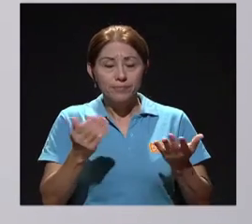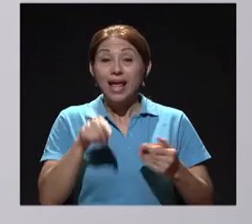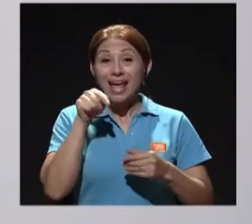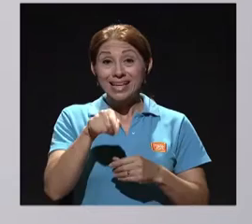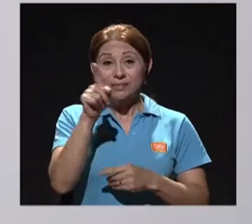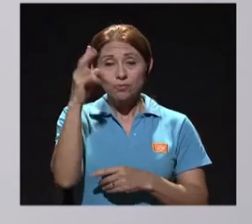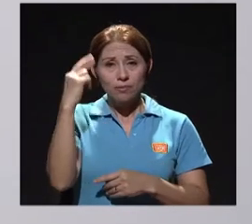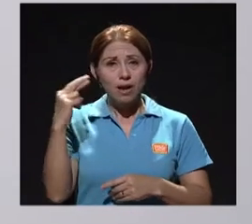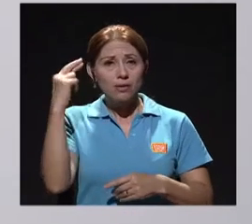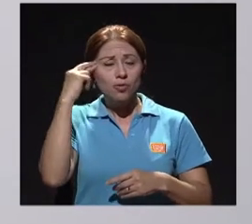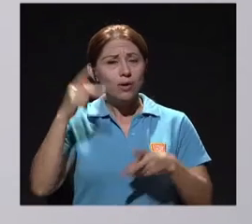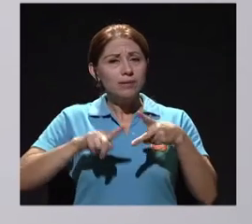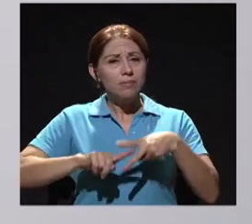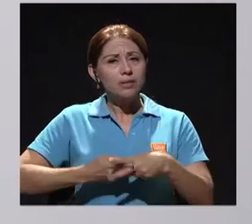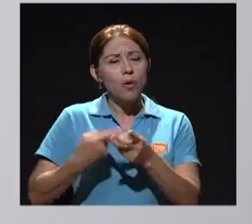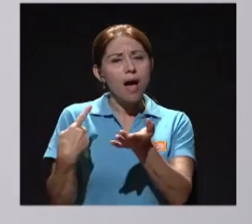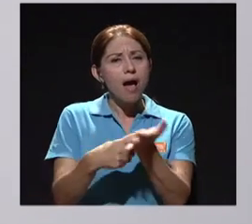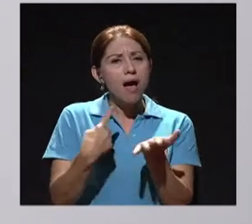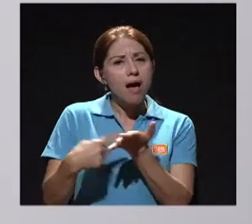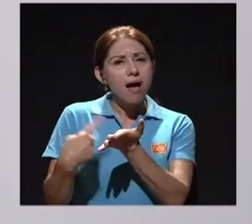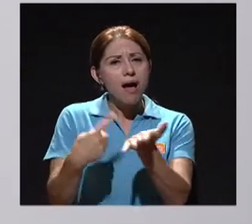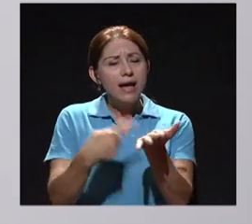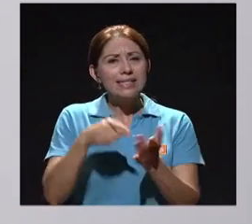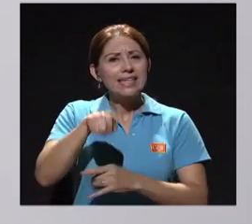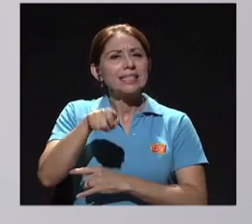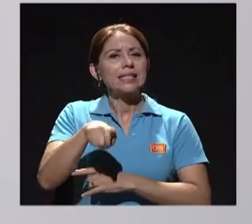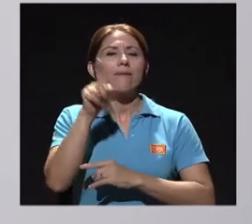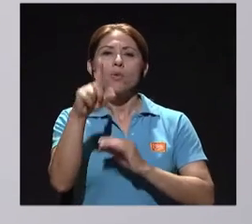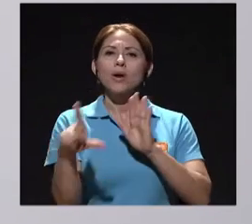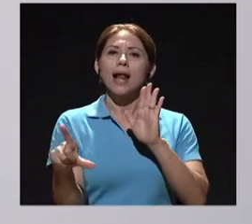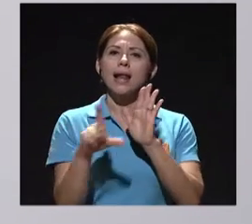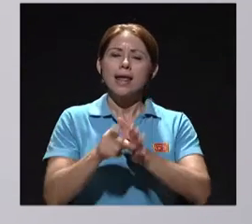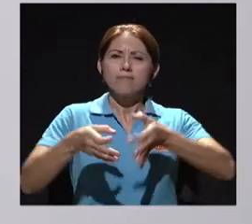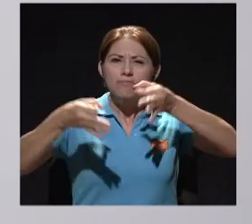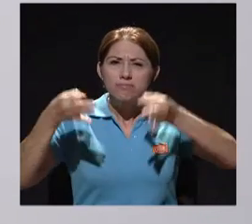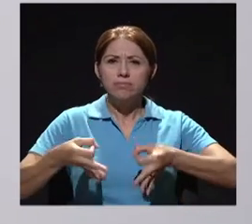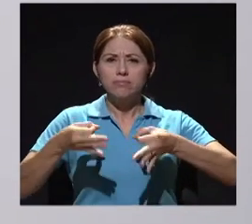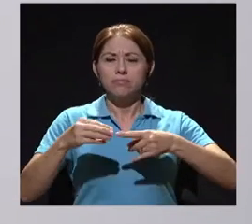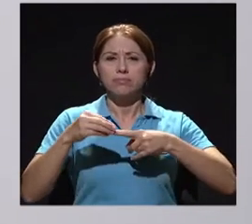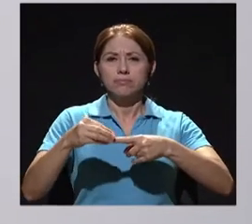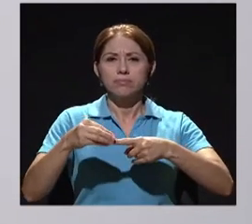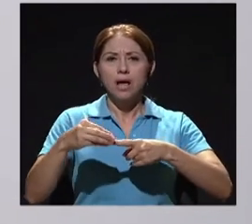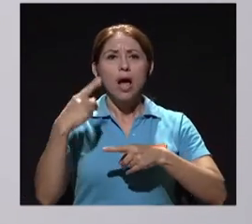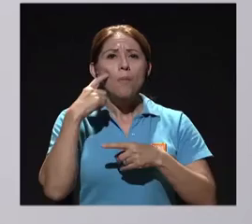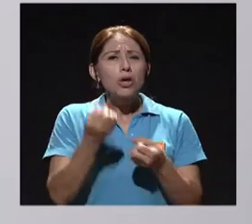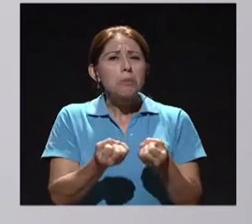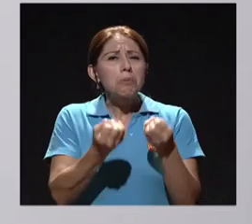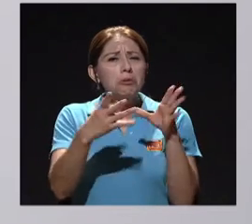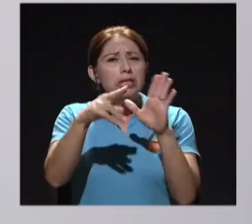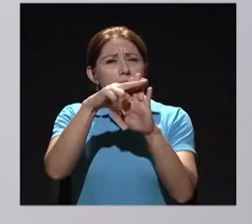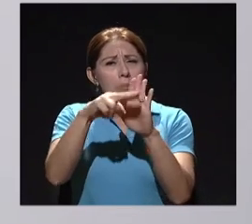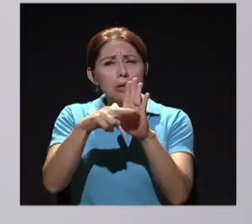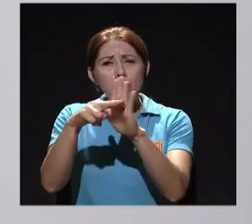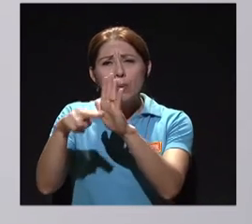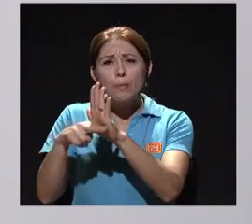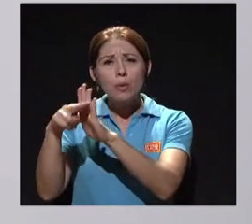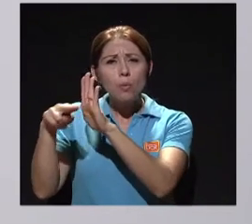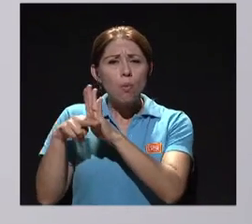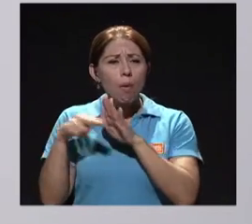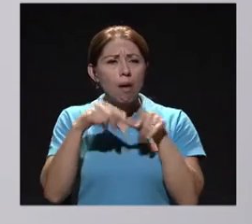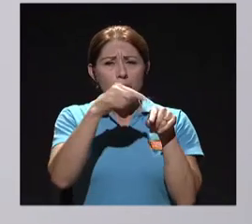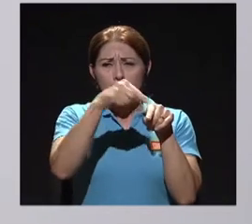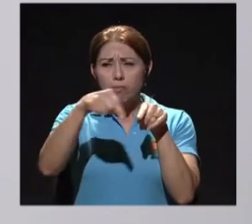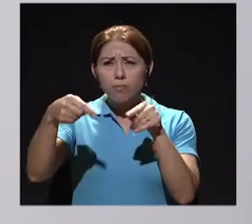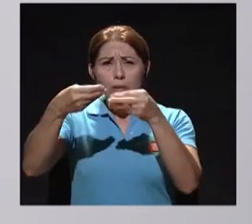las cuales empezó a discutir la necesidad de una ley marco porque esa dispersión normativa complica la gestión en el